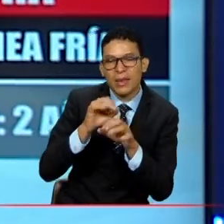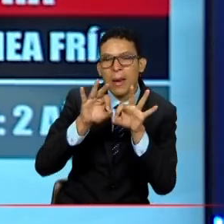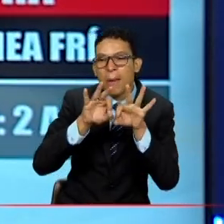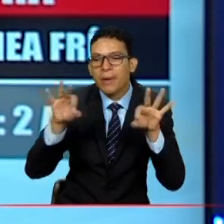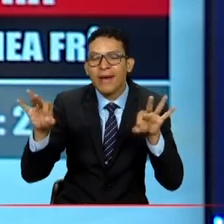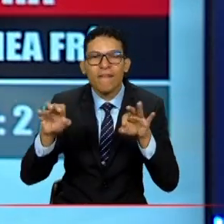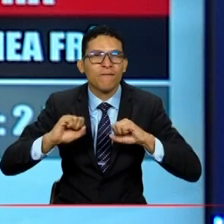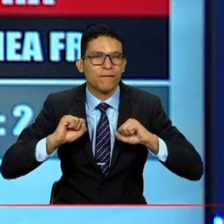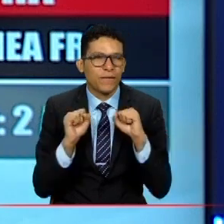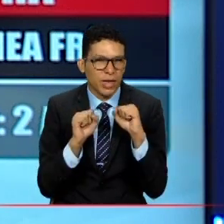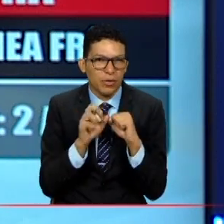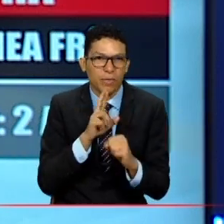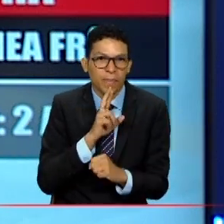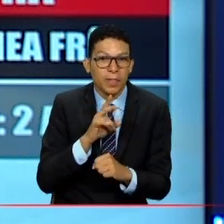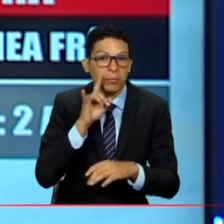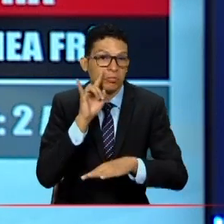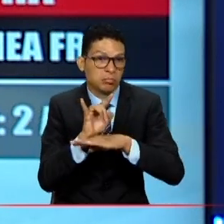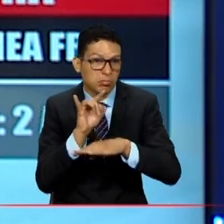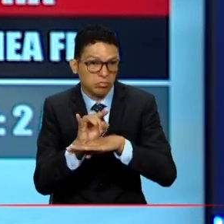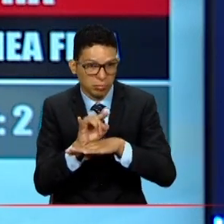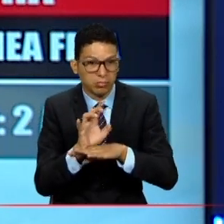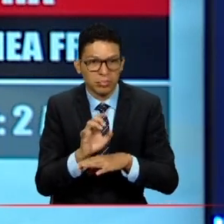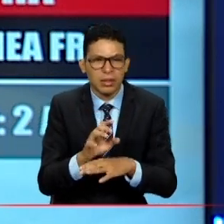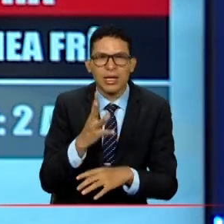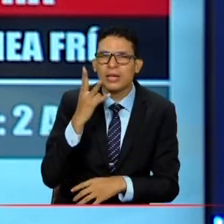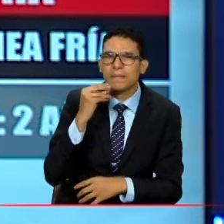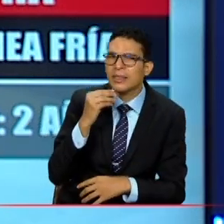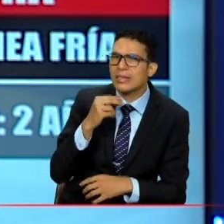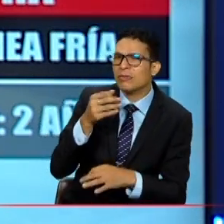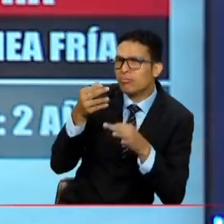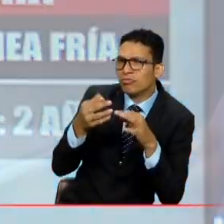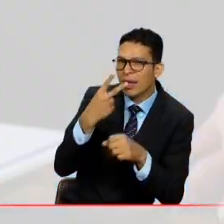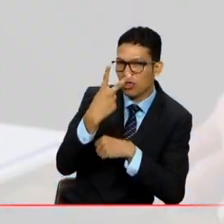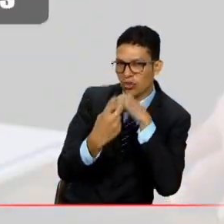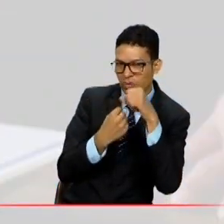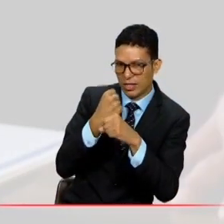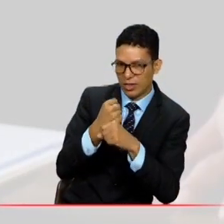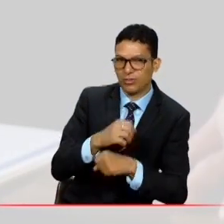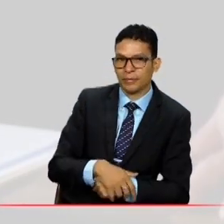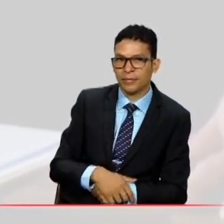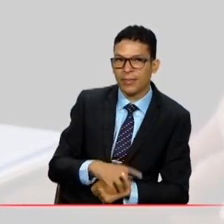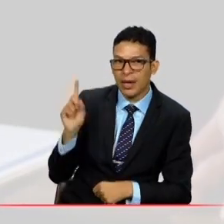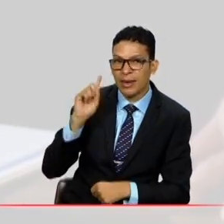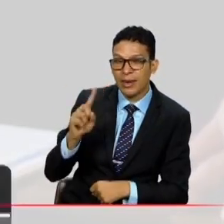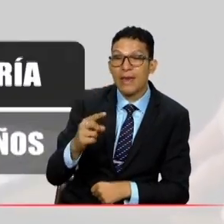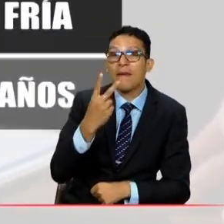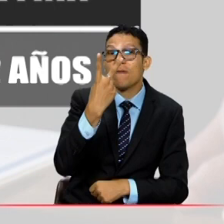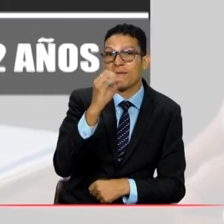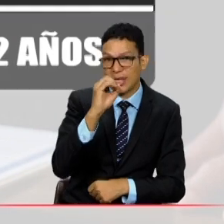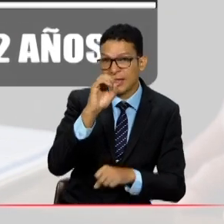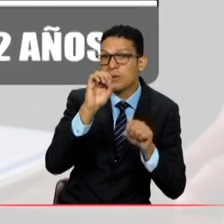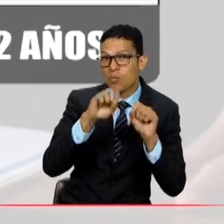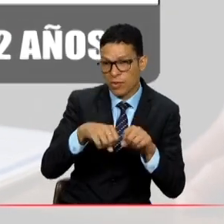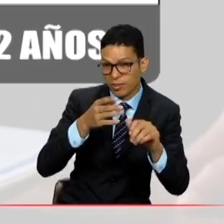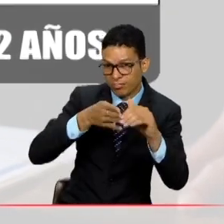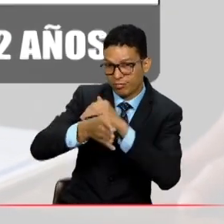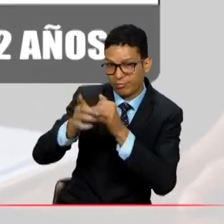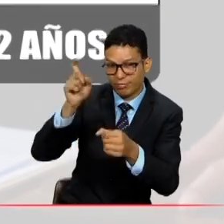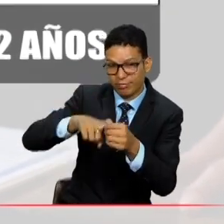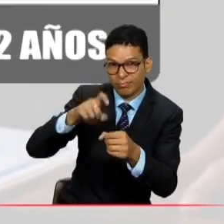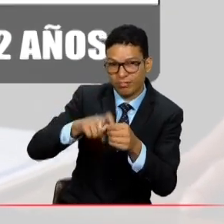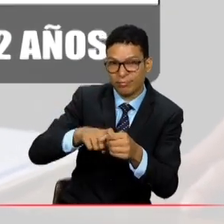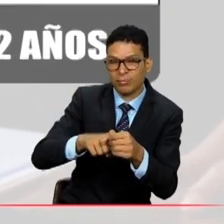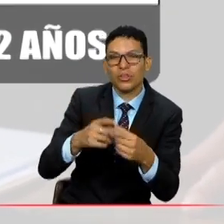fría pueden ser inspectores la experiencia tiene que ser de 2 años mínimo y hay 20 vacantes disponibles mayores